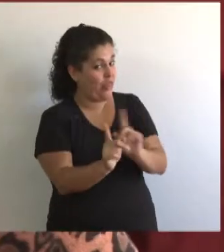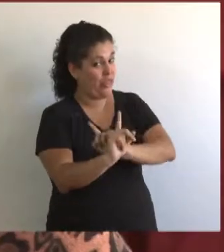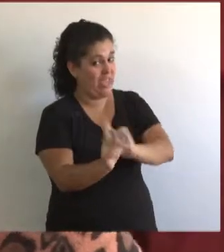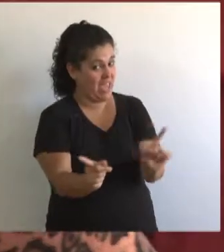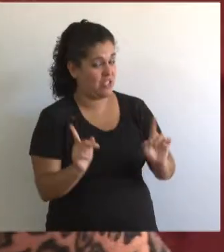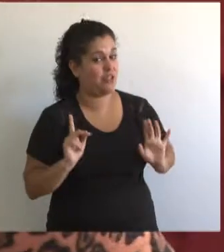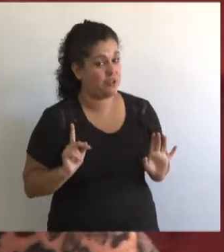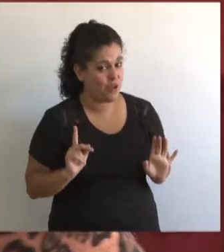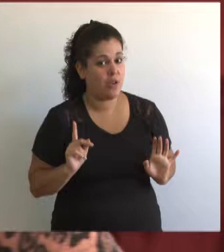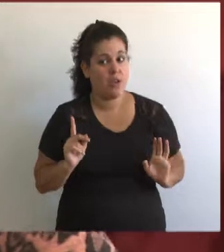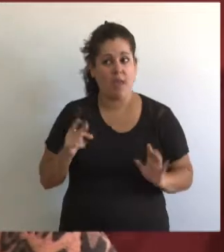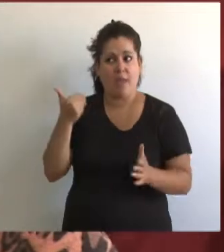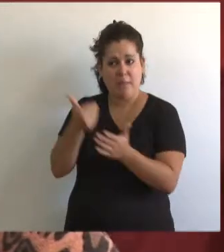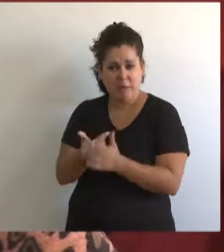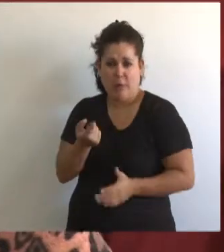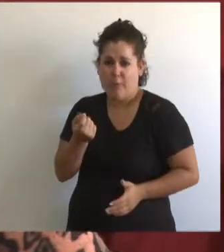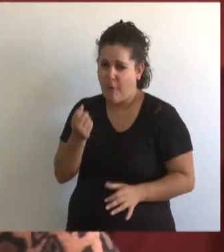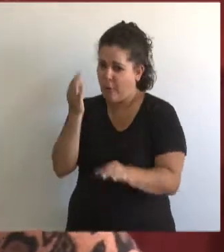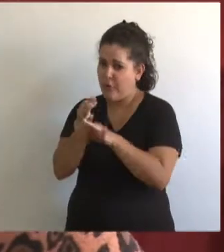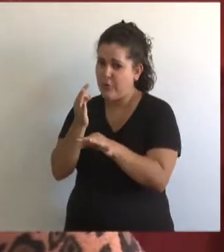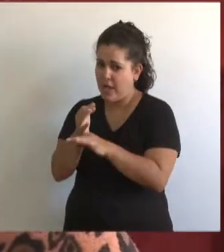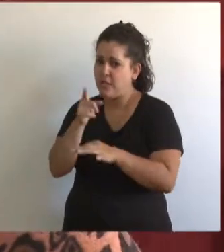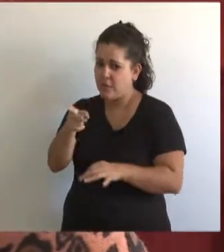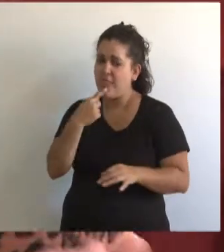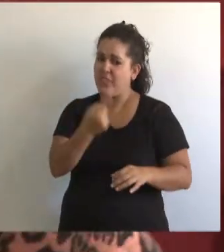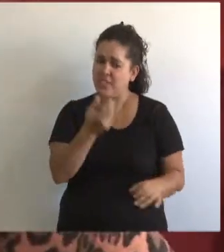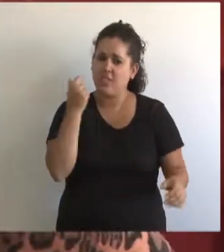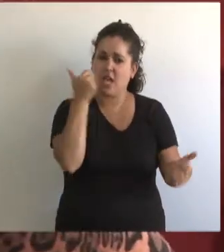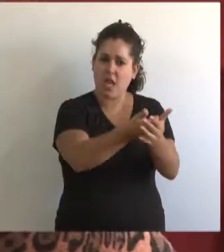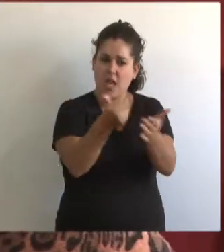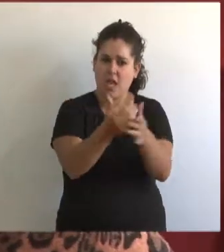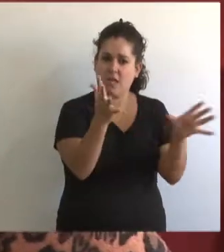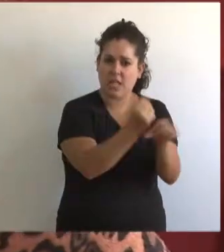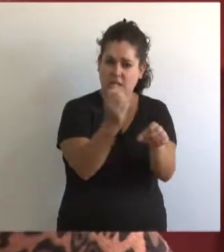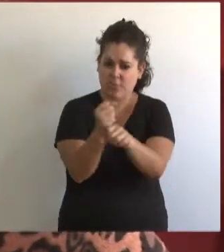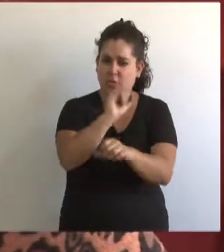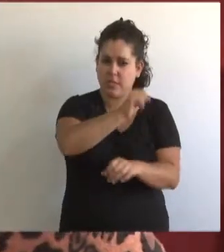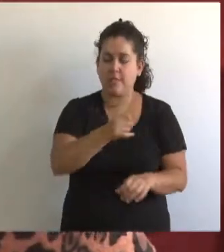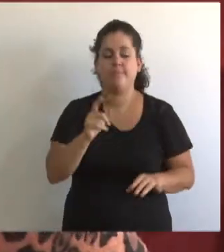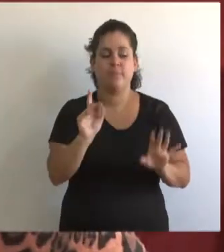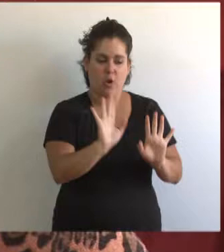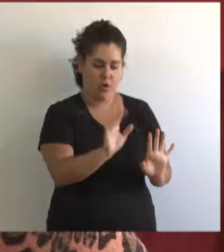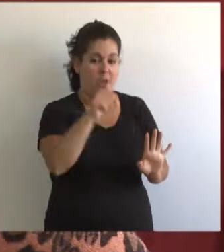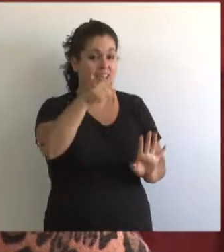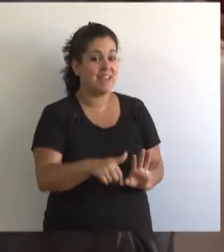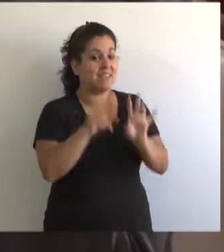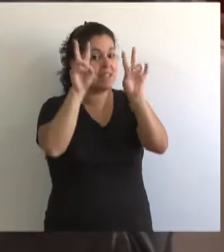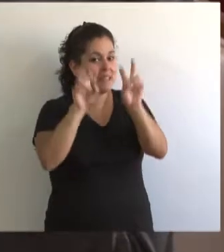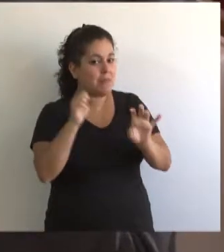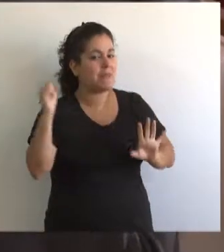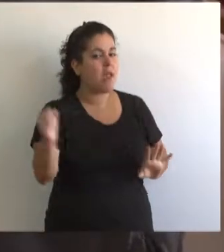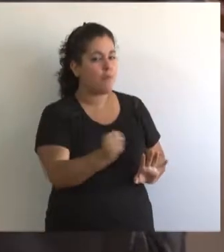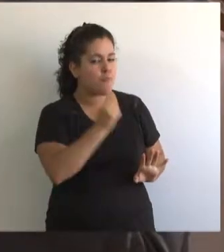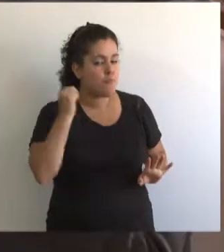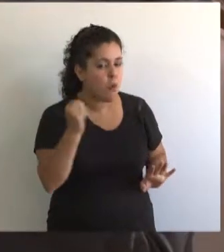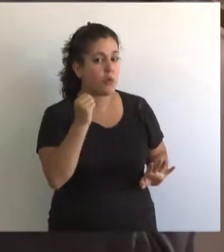No, yo creo que se ha aumentado enormemente. Poco en educación y que lo dirigió a las empresas de transportes. No, en este tema sería muy